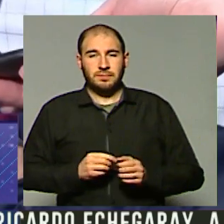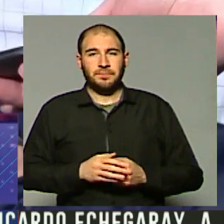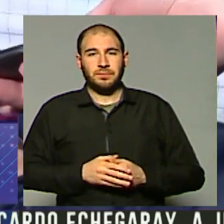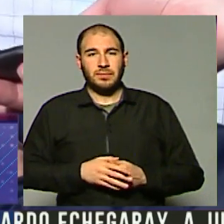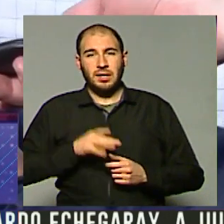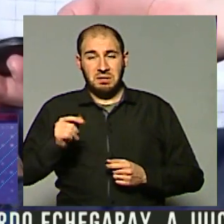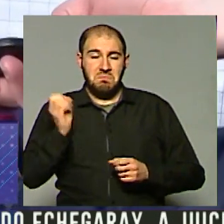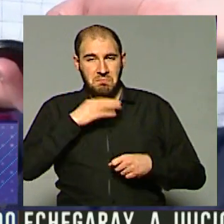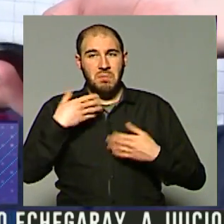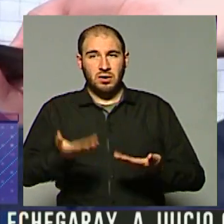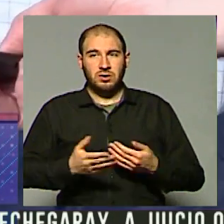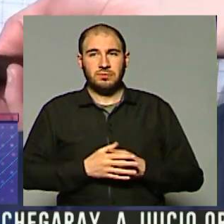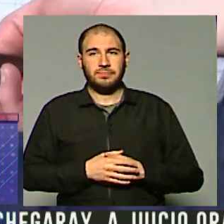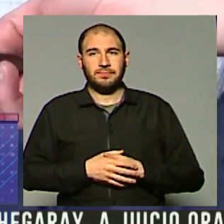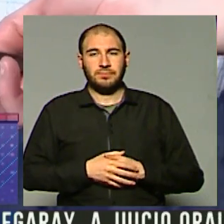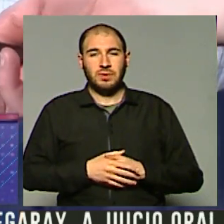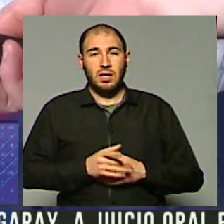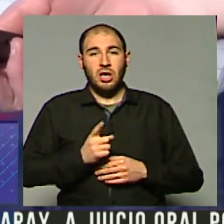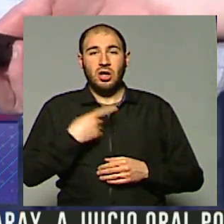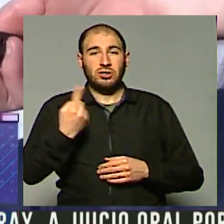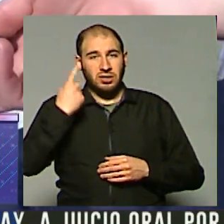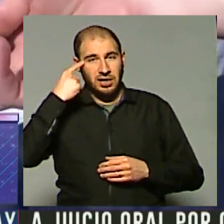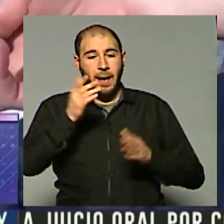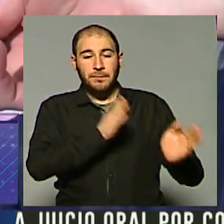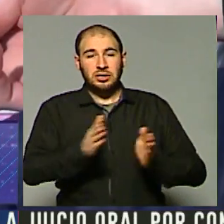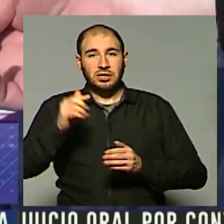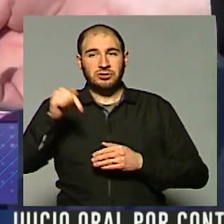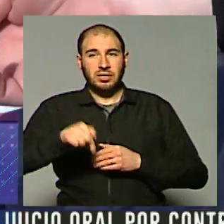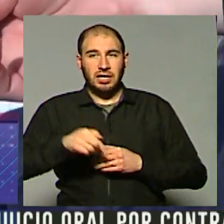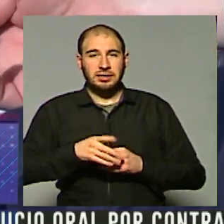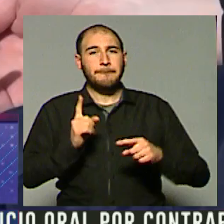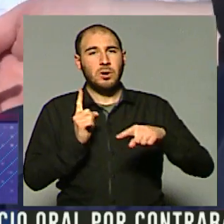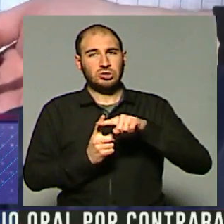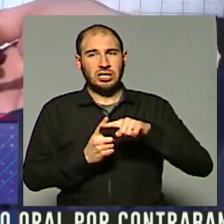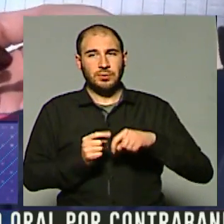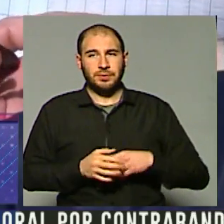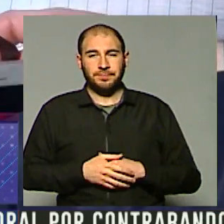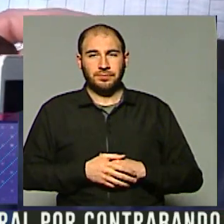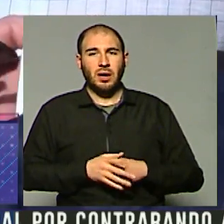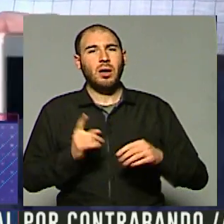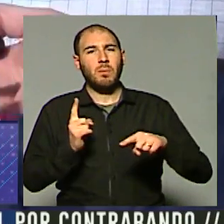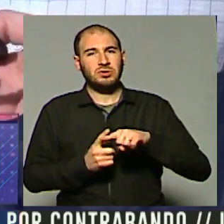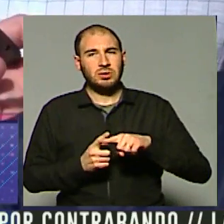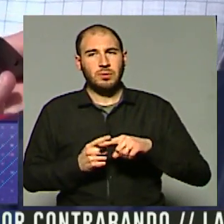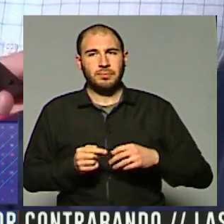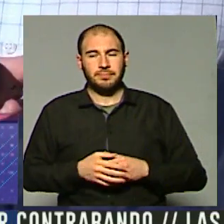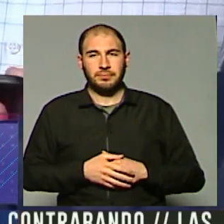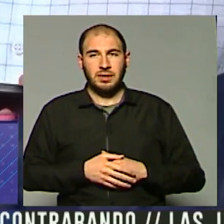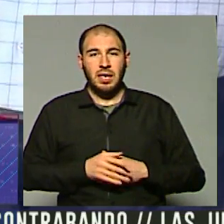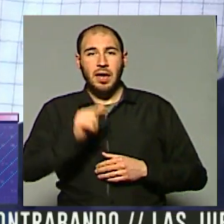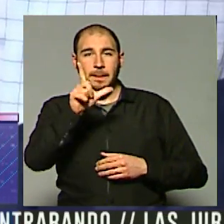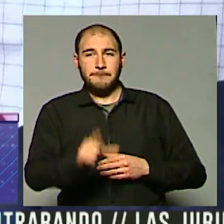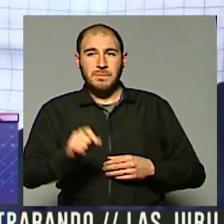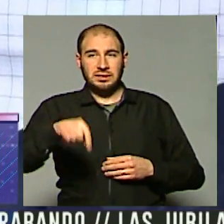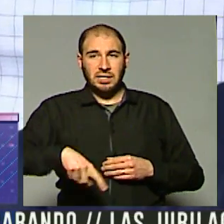crea conveniente. La verdad que nosotros consideramos que este proceso es muy positivo, es positivo para el